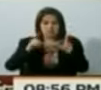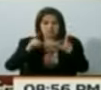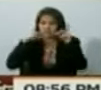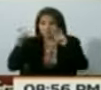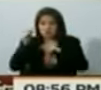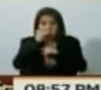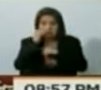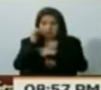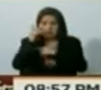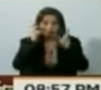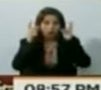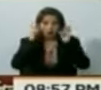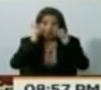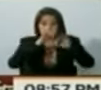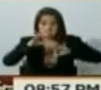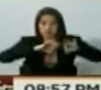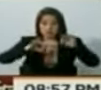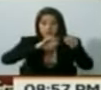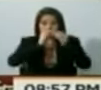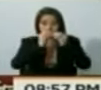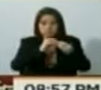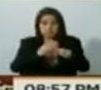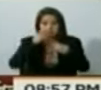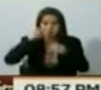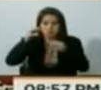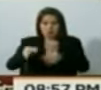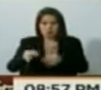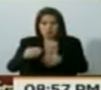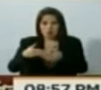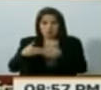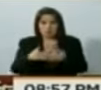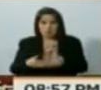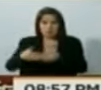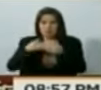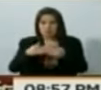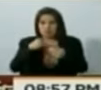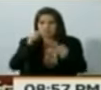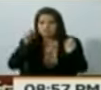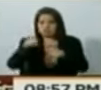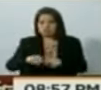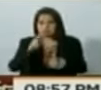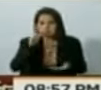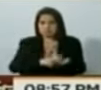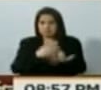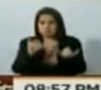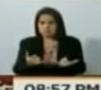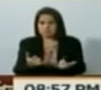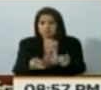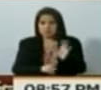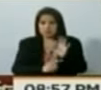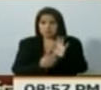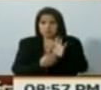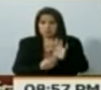audios preparados por la Agencia Nacional de Seguridad de los Estados Unidos para la confirmación de elementos fundamentales que justifiquen